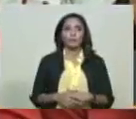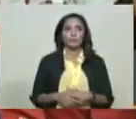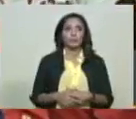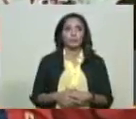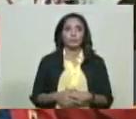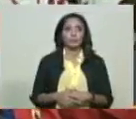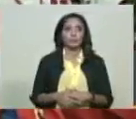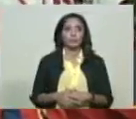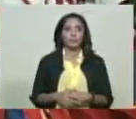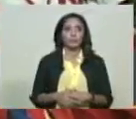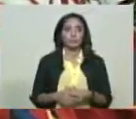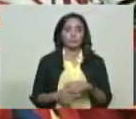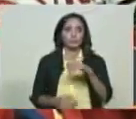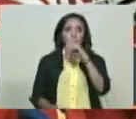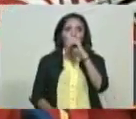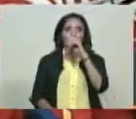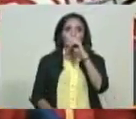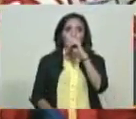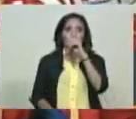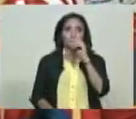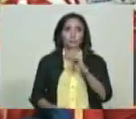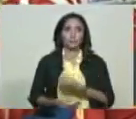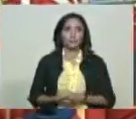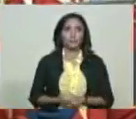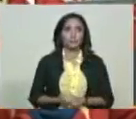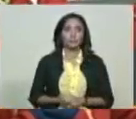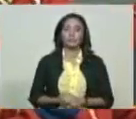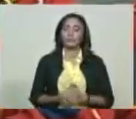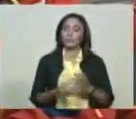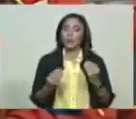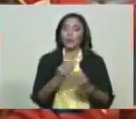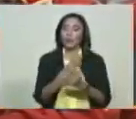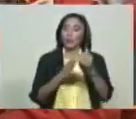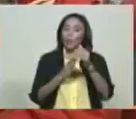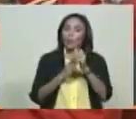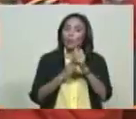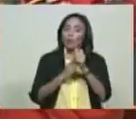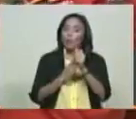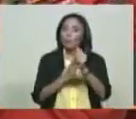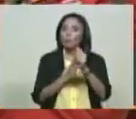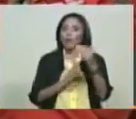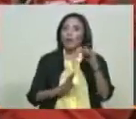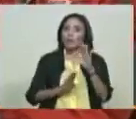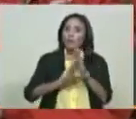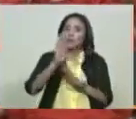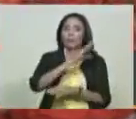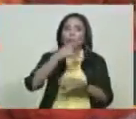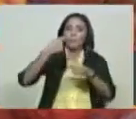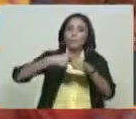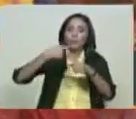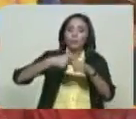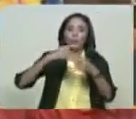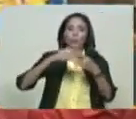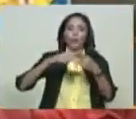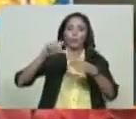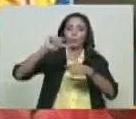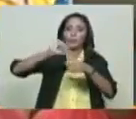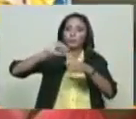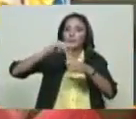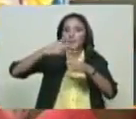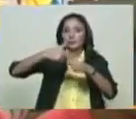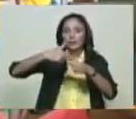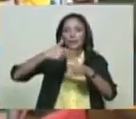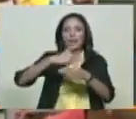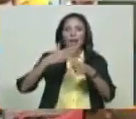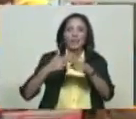tenemos que echar adelante esa potencia económica que tenemos petróleo gas petroquímica hierro